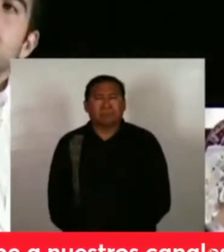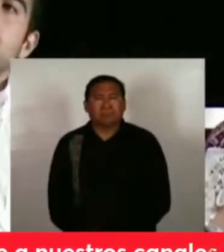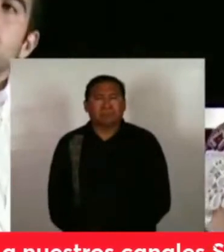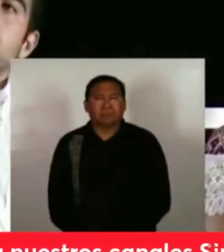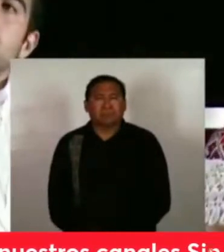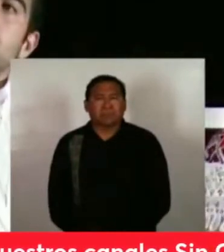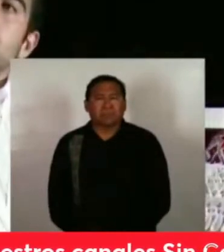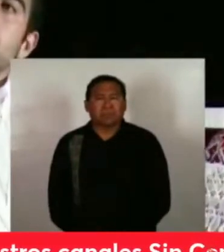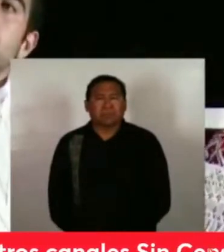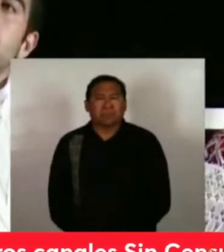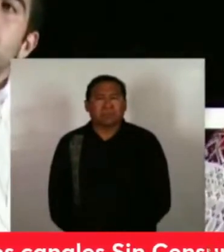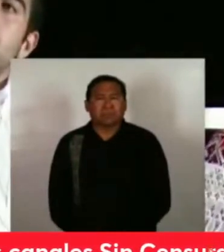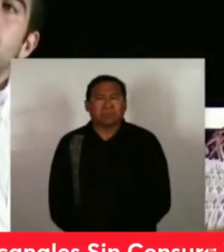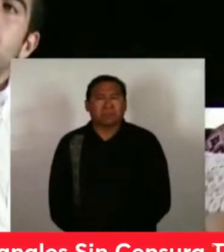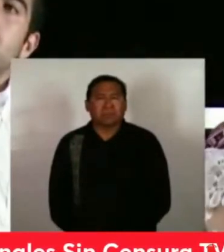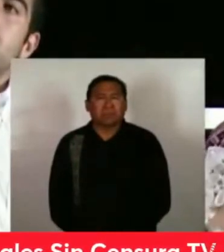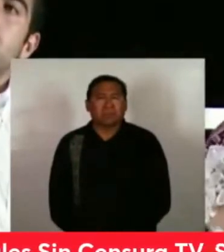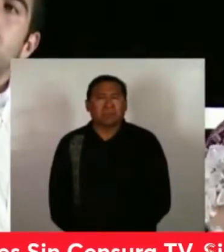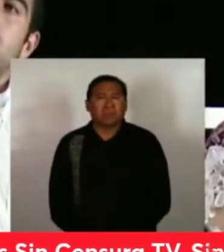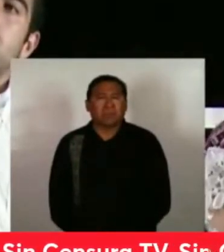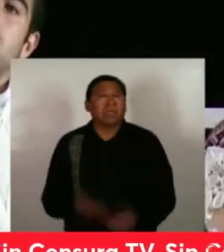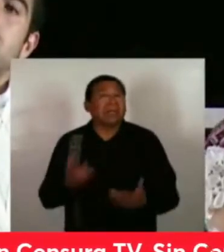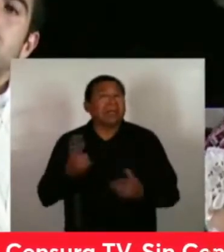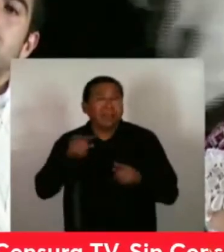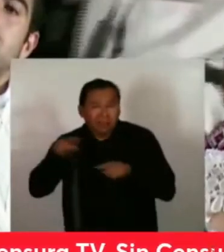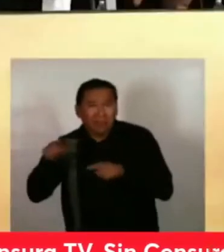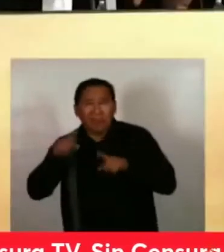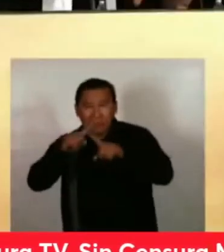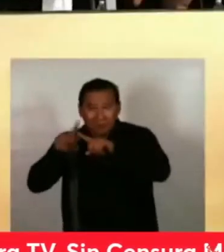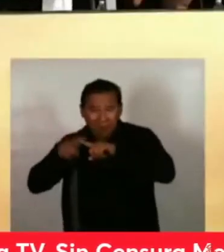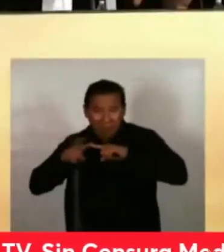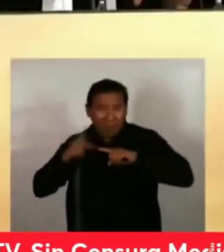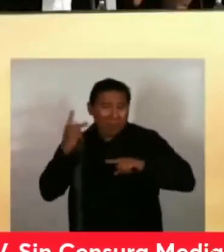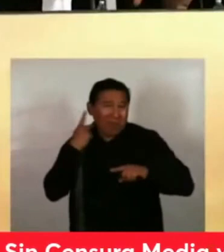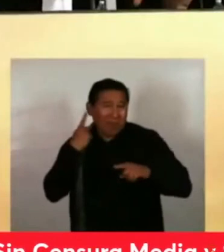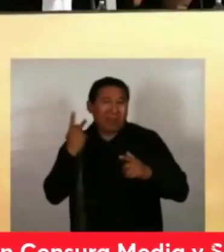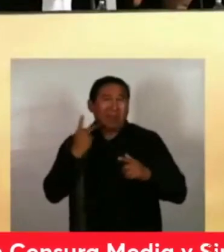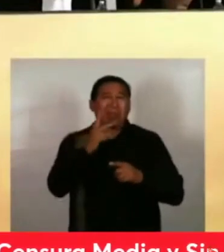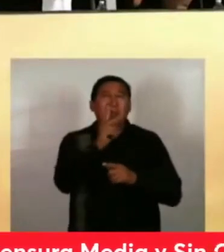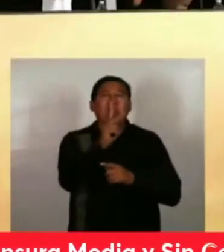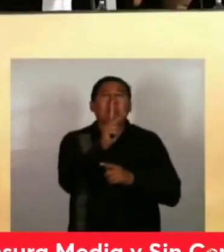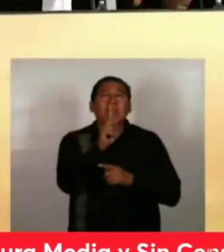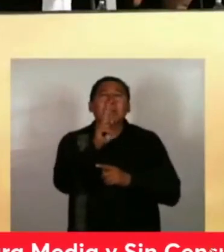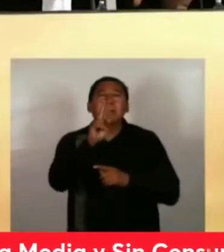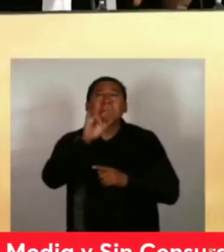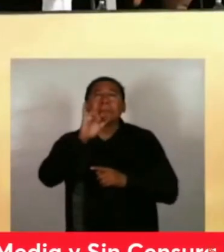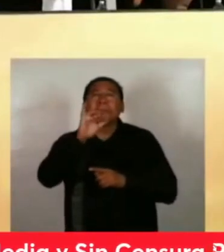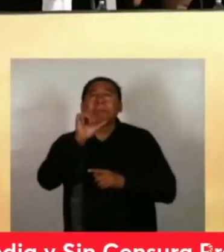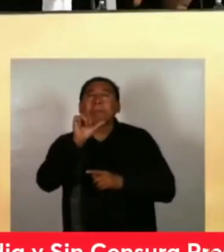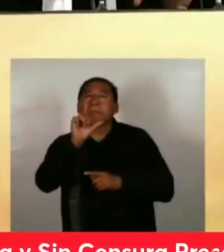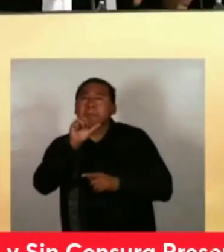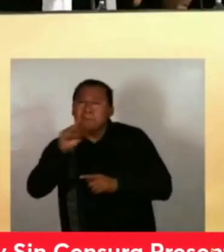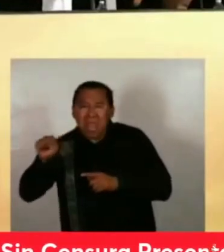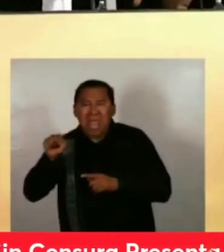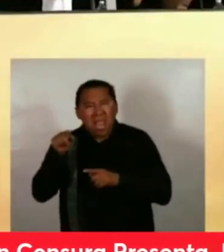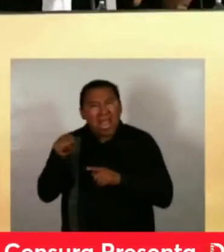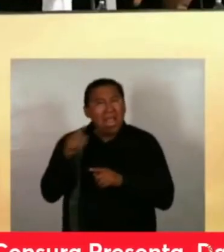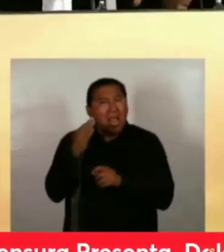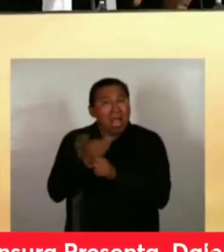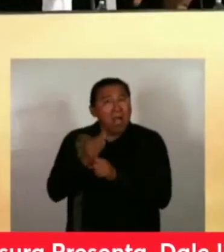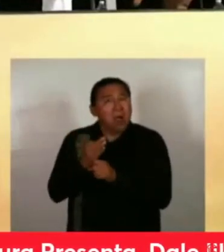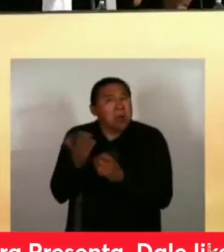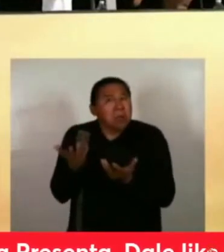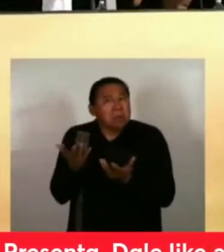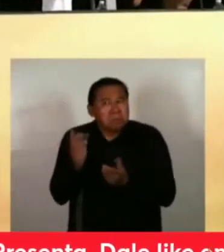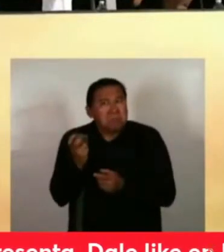Por cierto, ya ven que la oposición, los del PRIAN, porque ellos ahora se